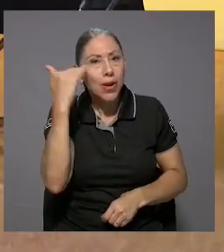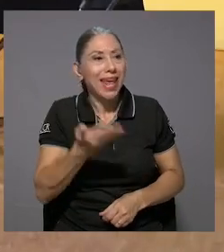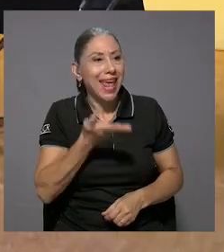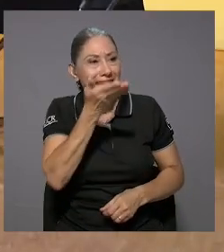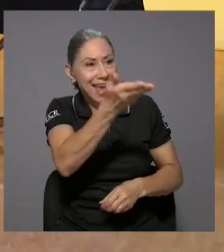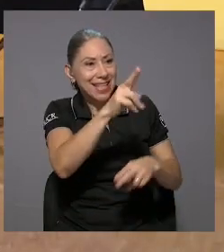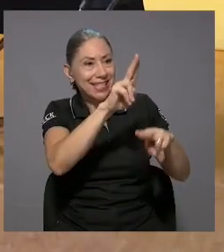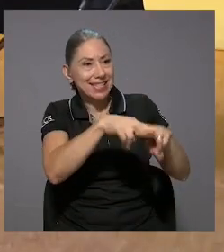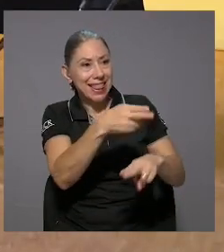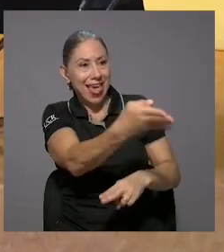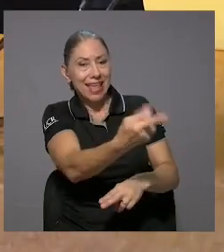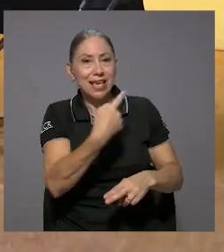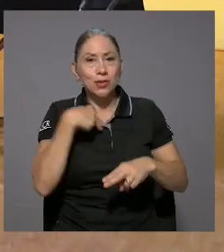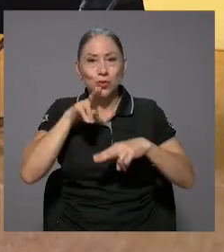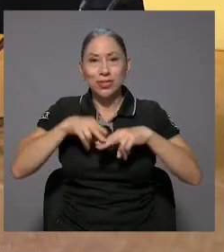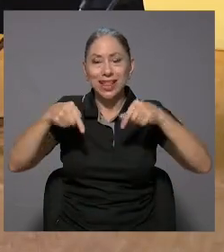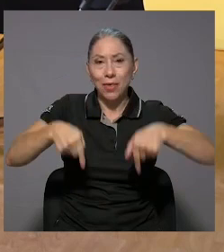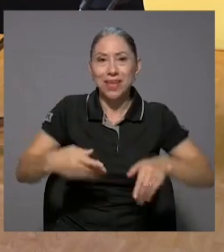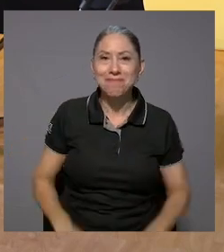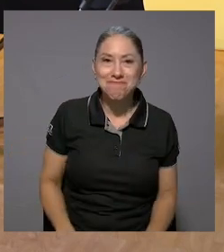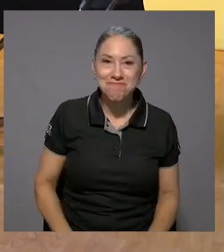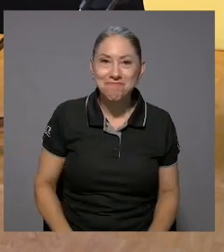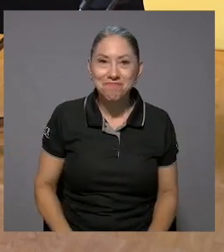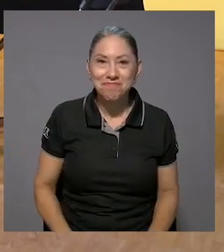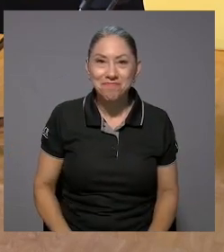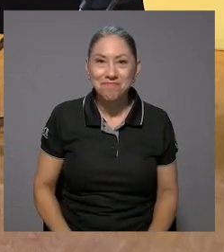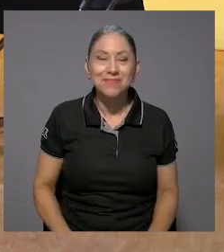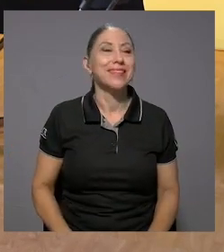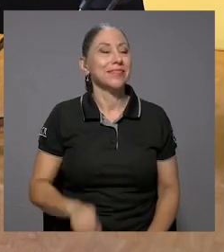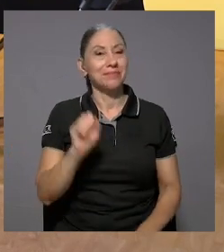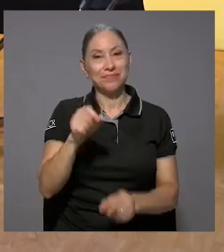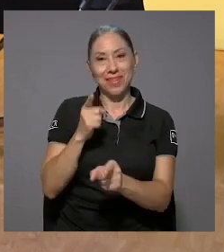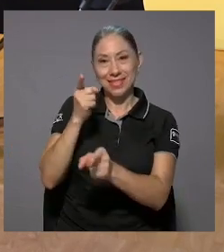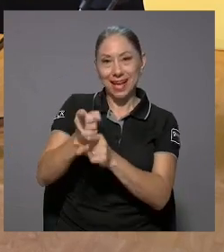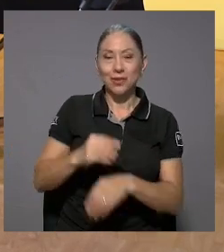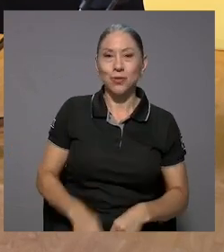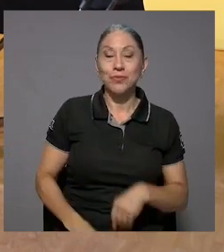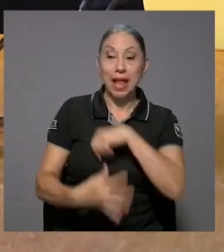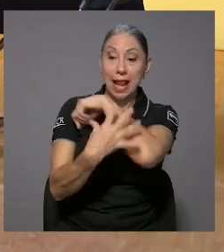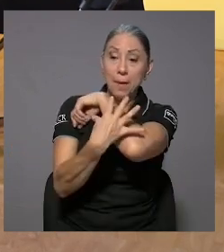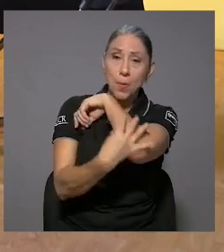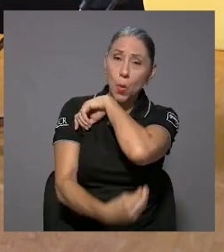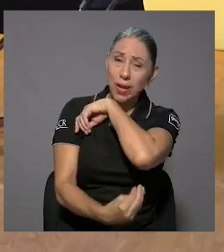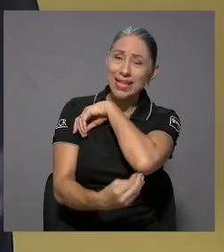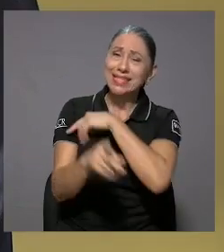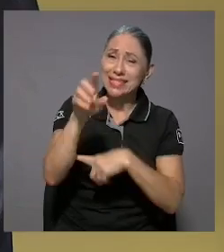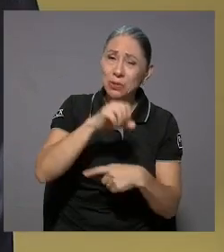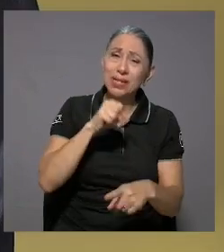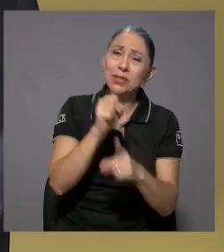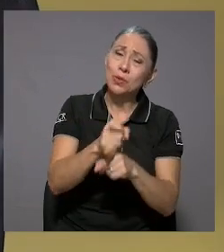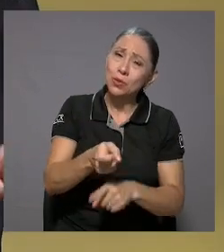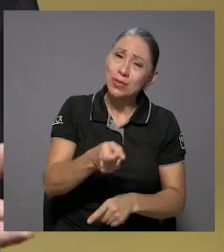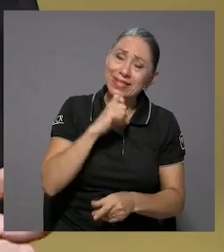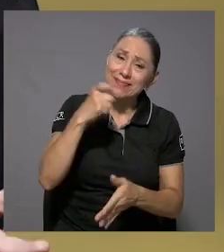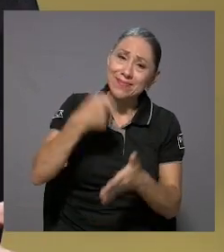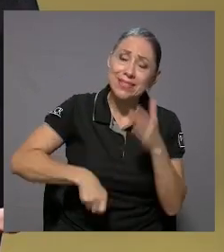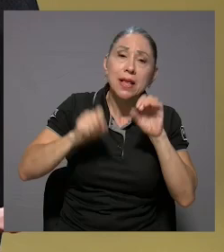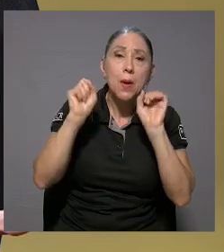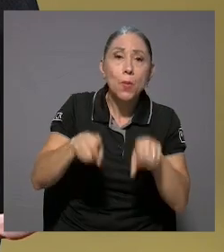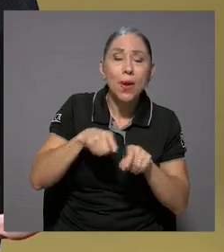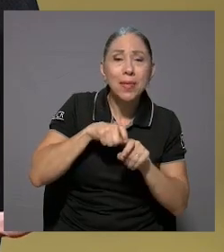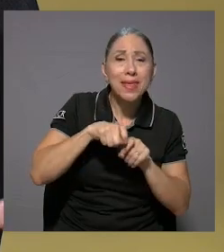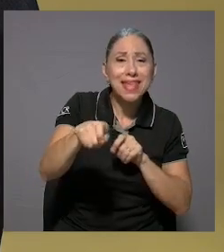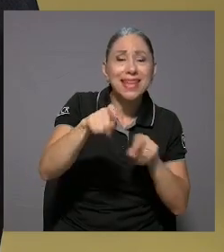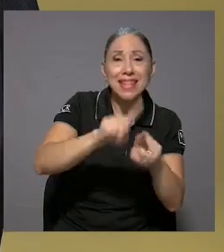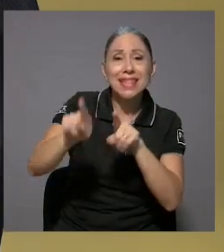es que ella está sentada allá y yo estoy sentado aquí. Por favor. Sí, exacto. Bueno, la pobreza, el fenómeno